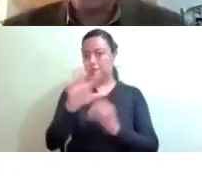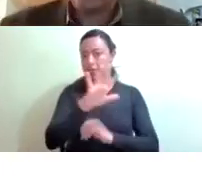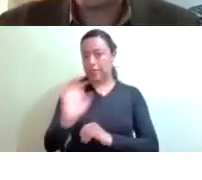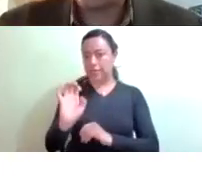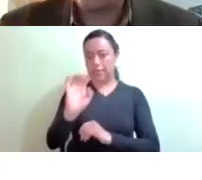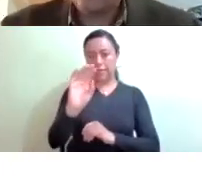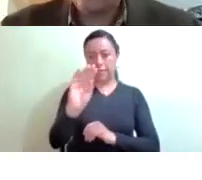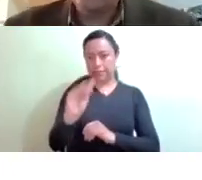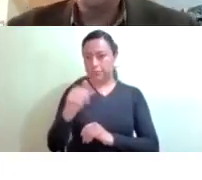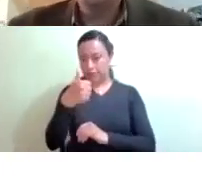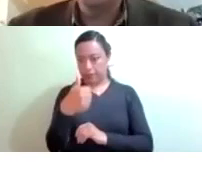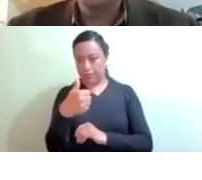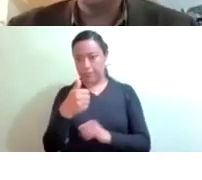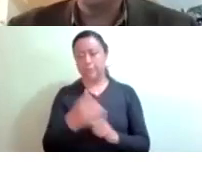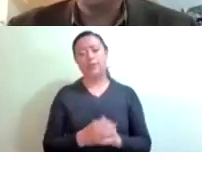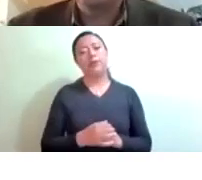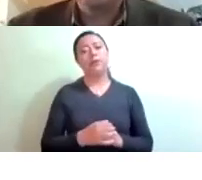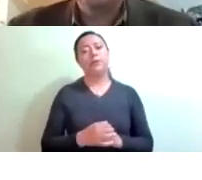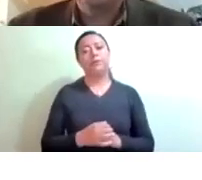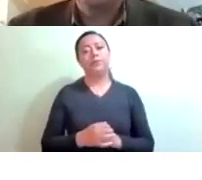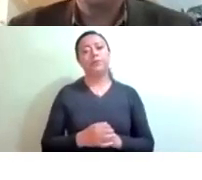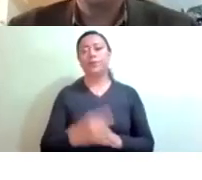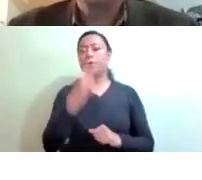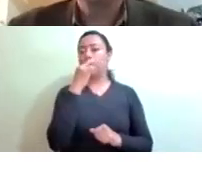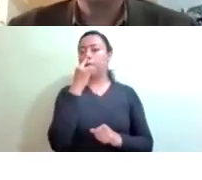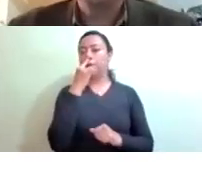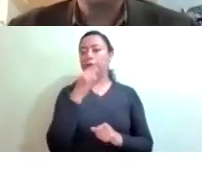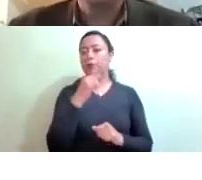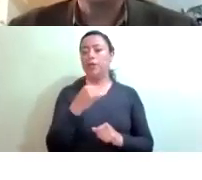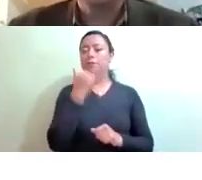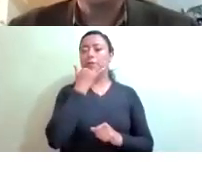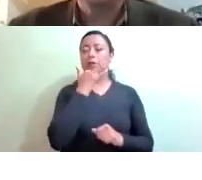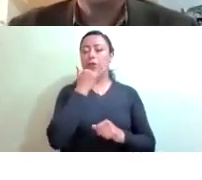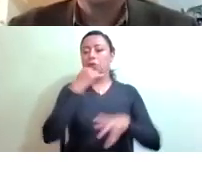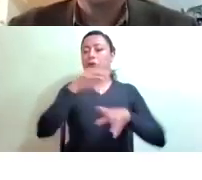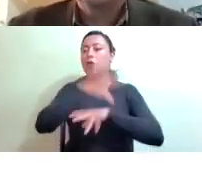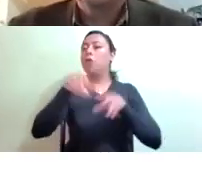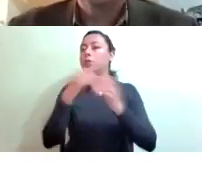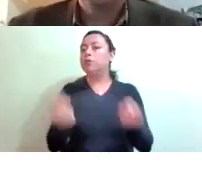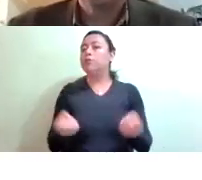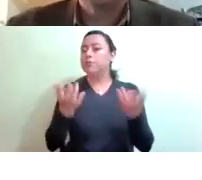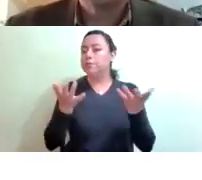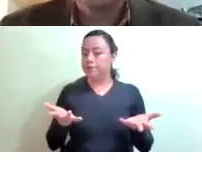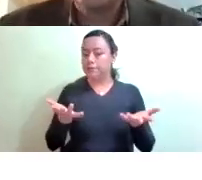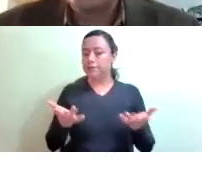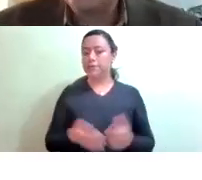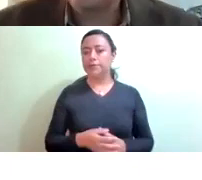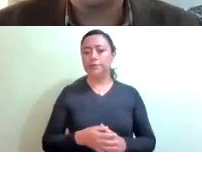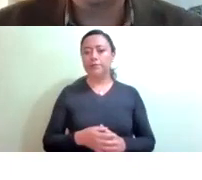13.596 y de la policía, suman en total